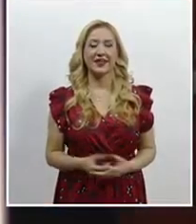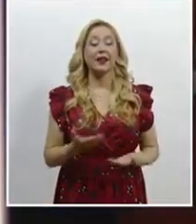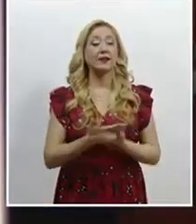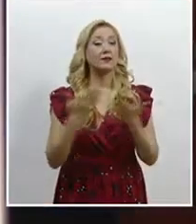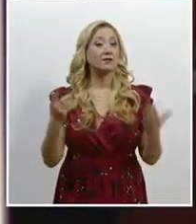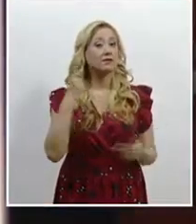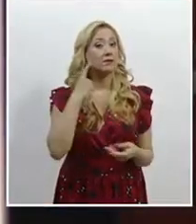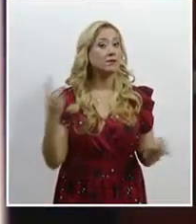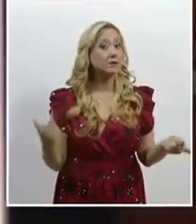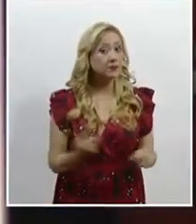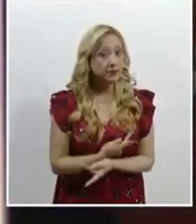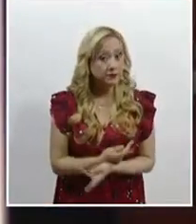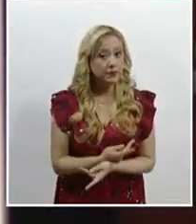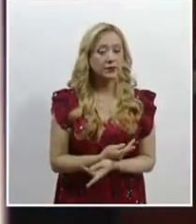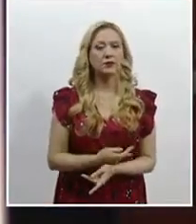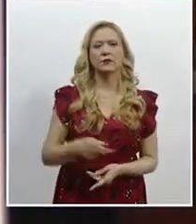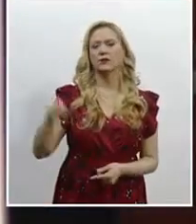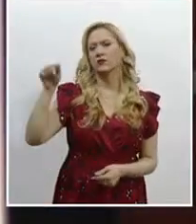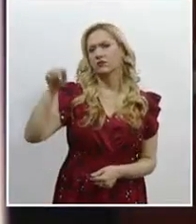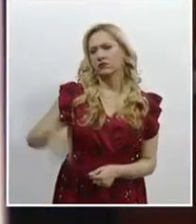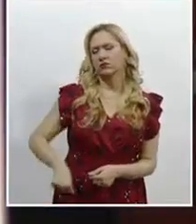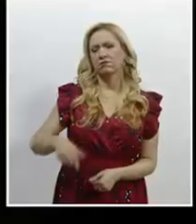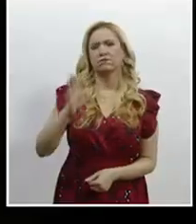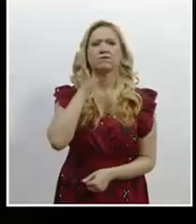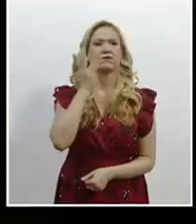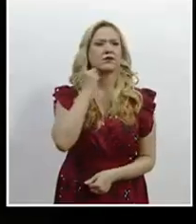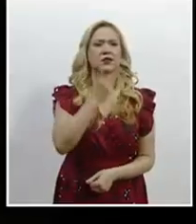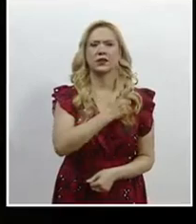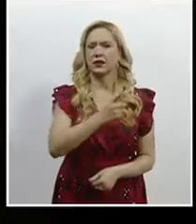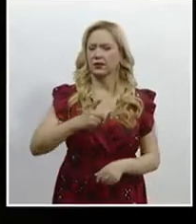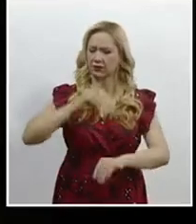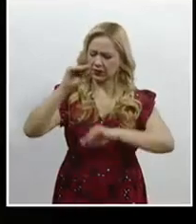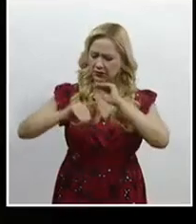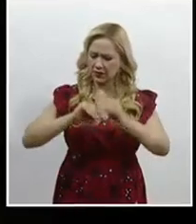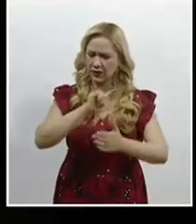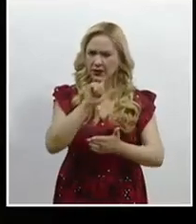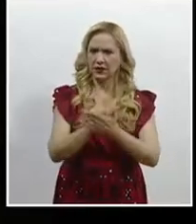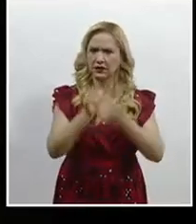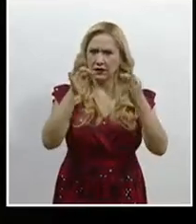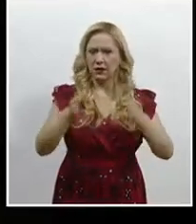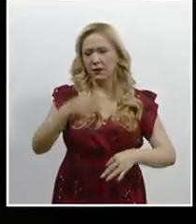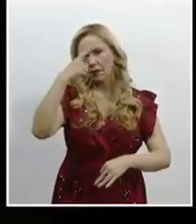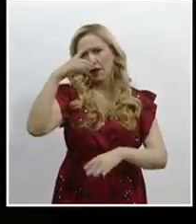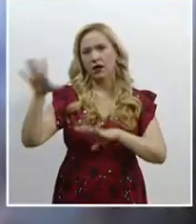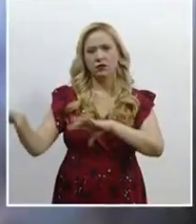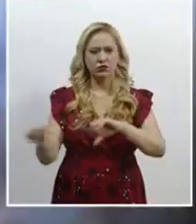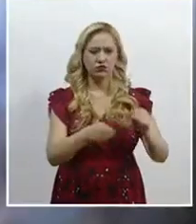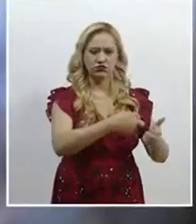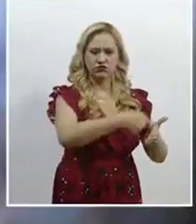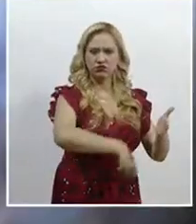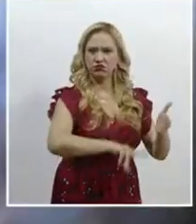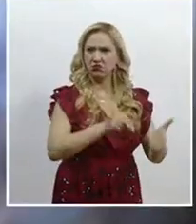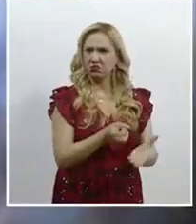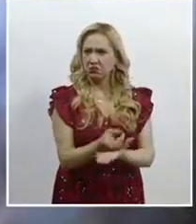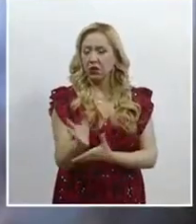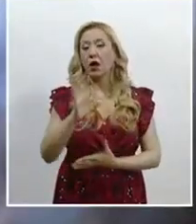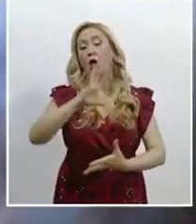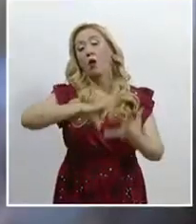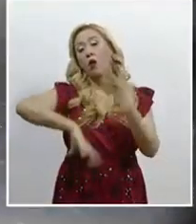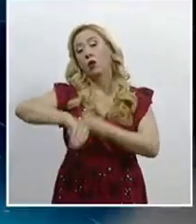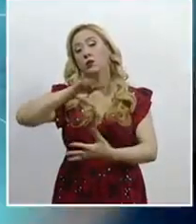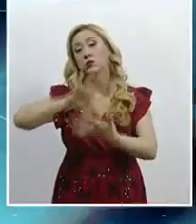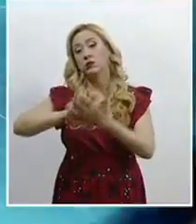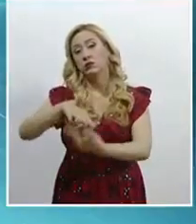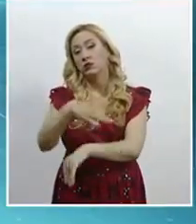Al regresar, el Congreso debe ajustar el marco legal interno en materia de arraigo y prisión preventiva oficiosa.